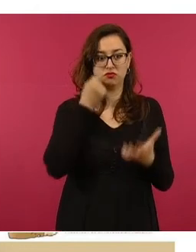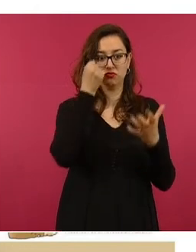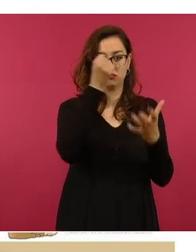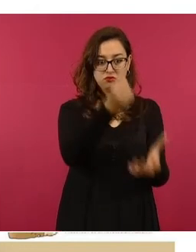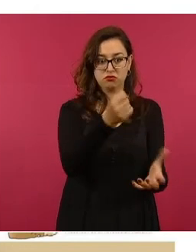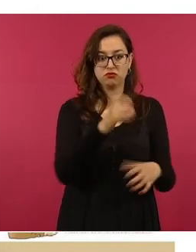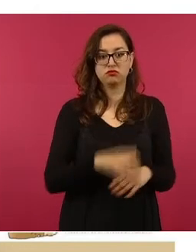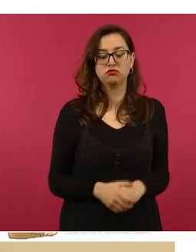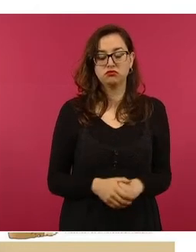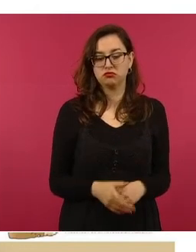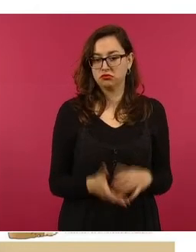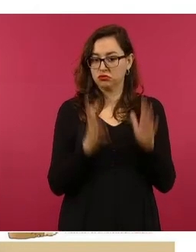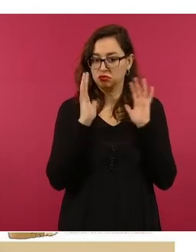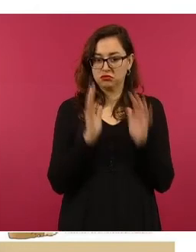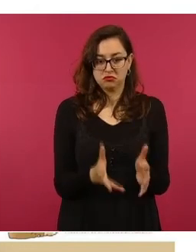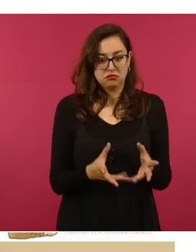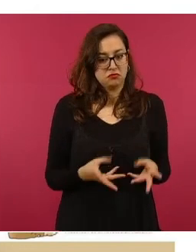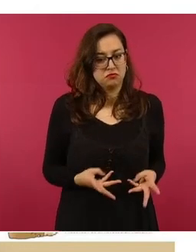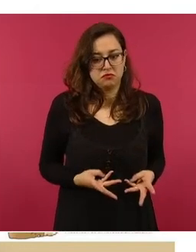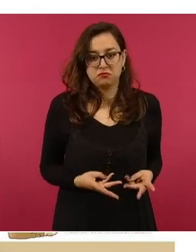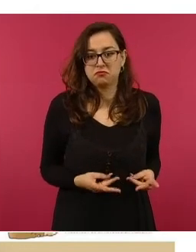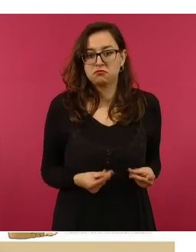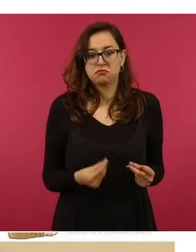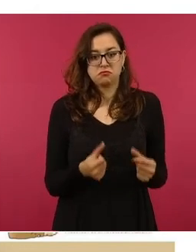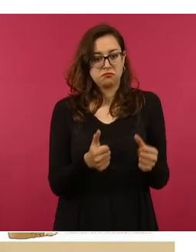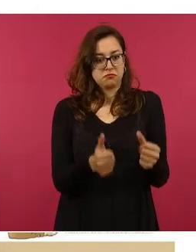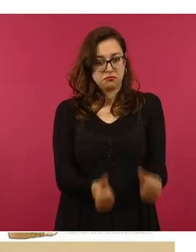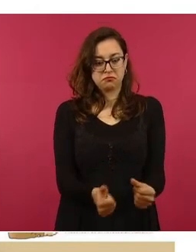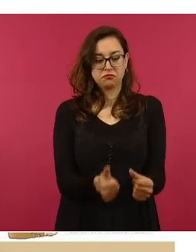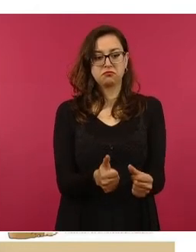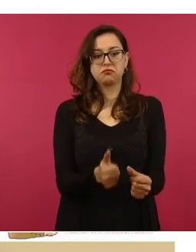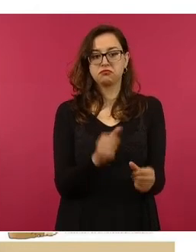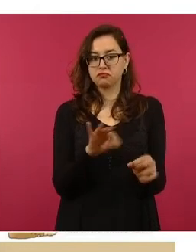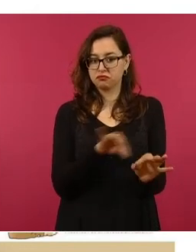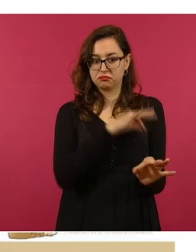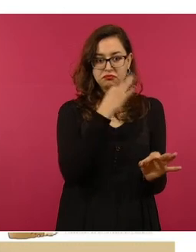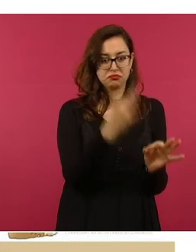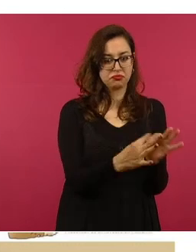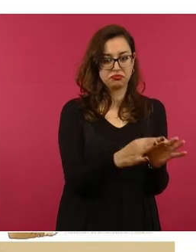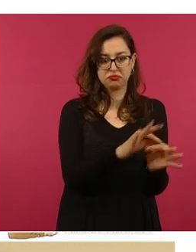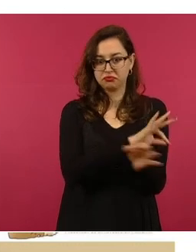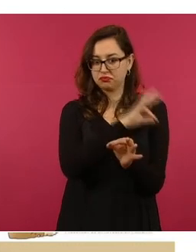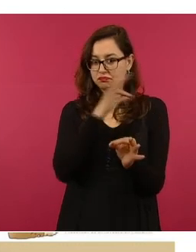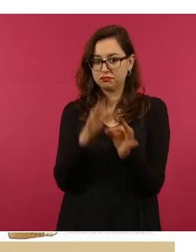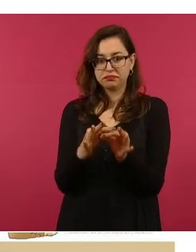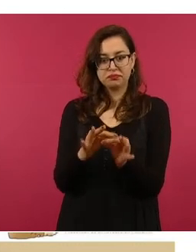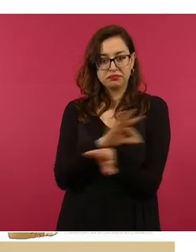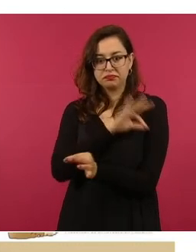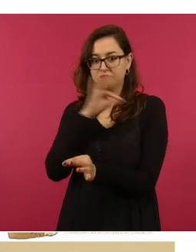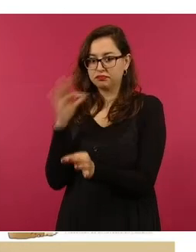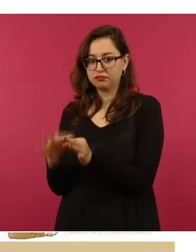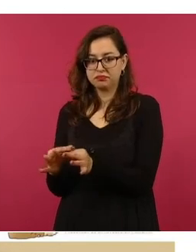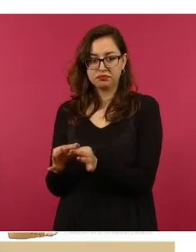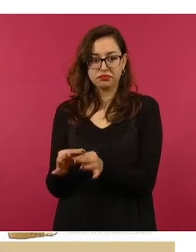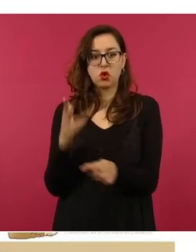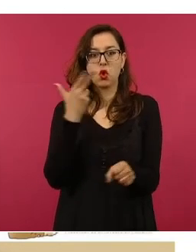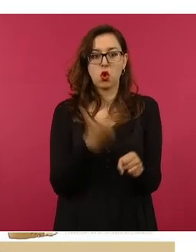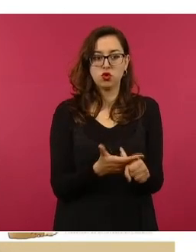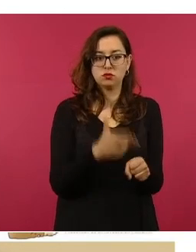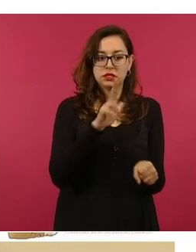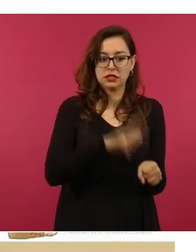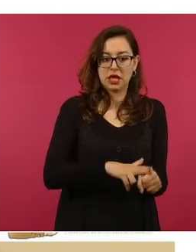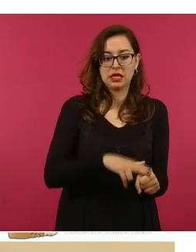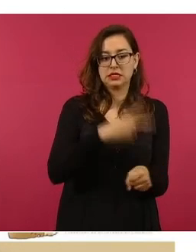habíamos informado que llegamos a la conclusión de este proceso en los hospitales, en las unidades de segundo